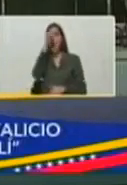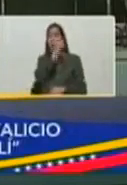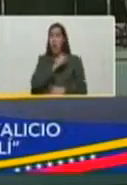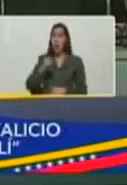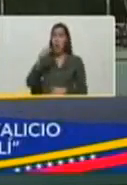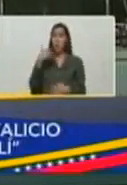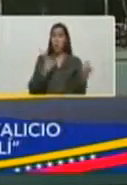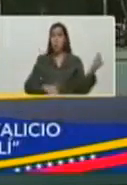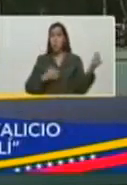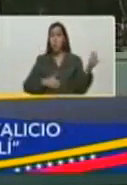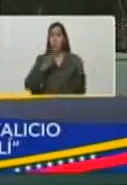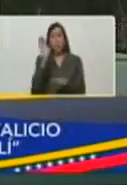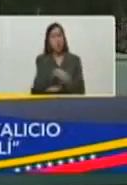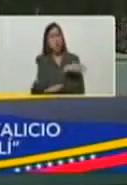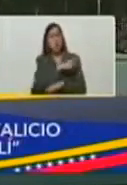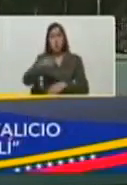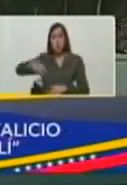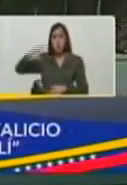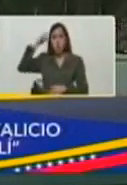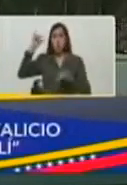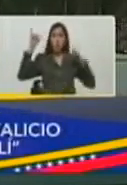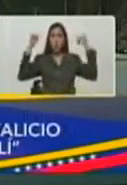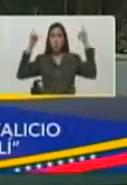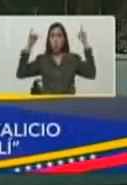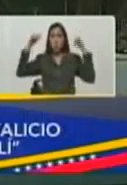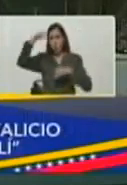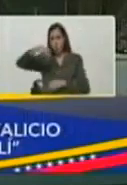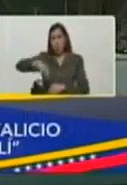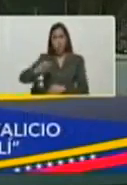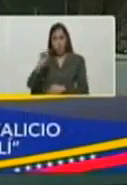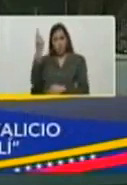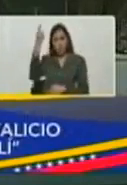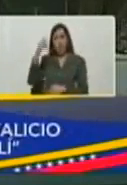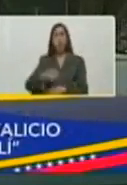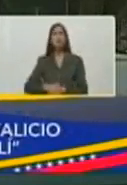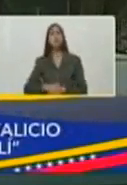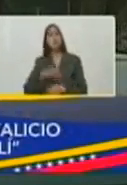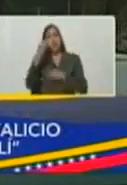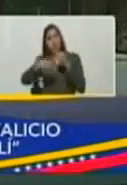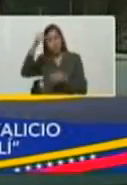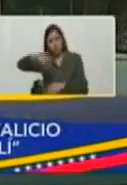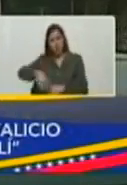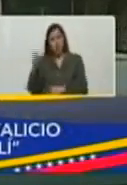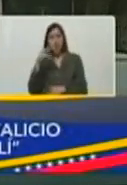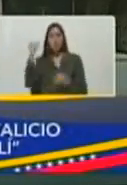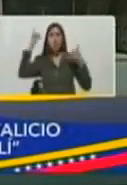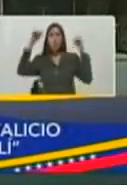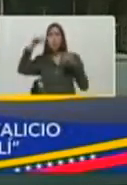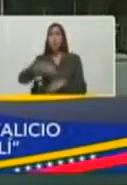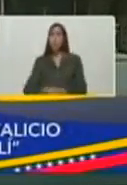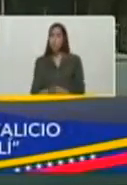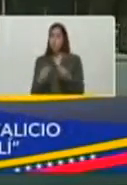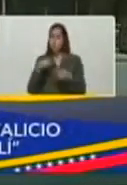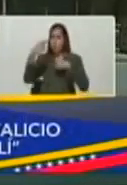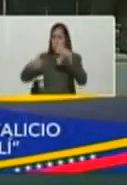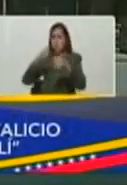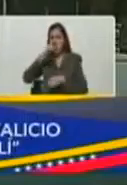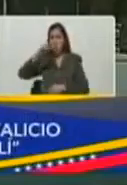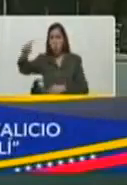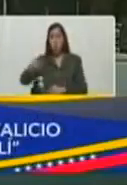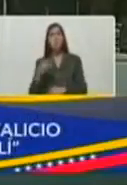de la Canción Necesaria. De modo que este es el primer Día de la Canción Necesaria que se celebra en Venezuela, de muchos e infinitos que habremos